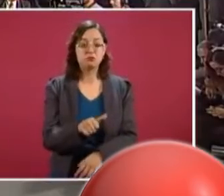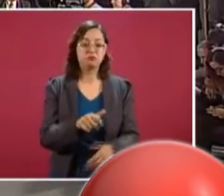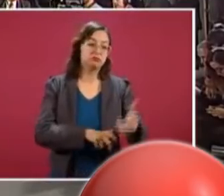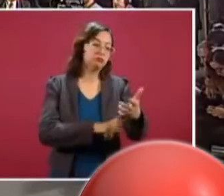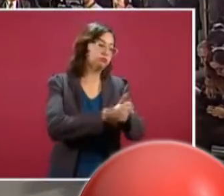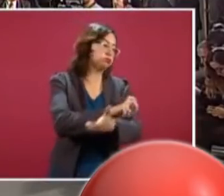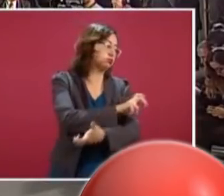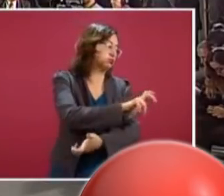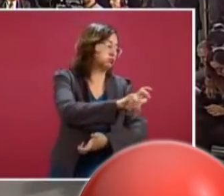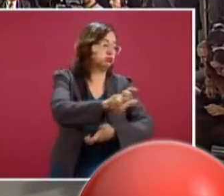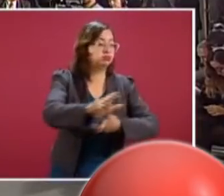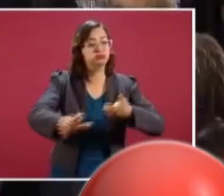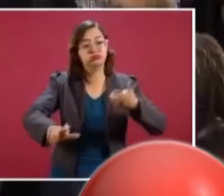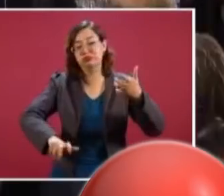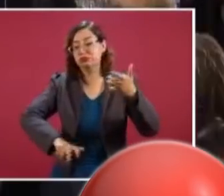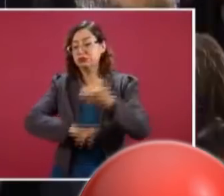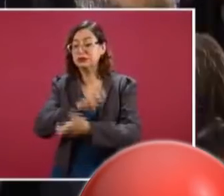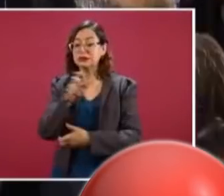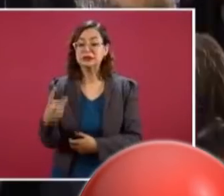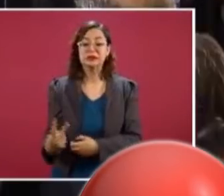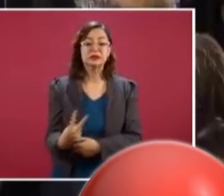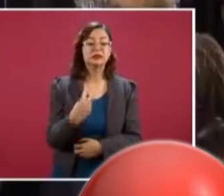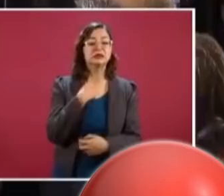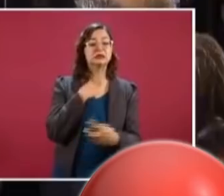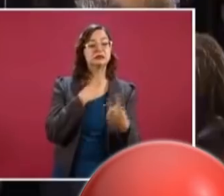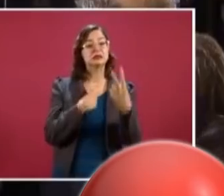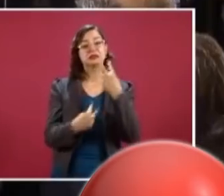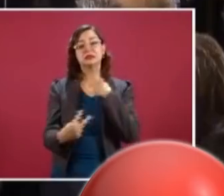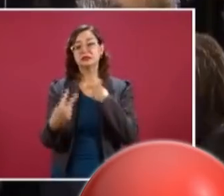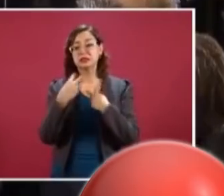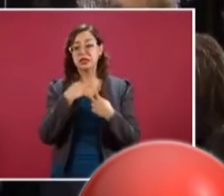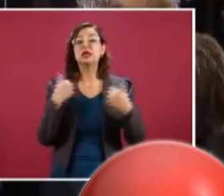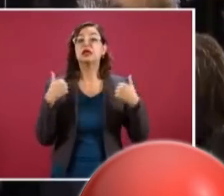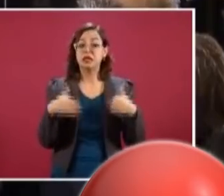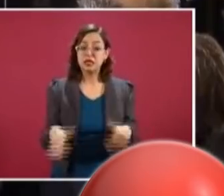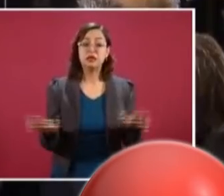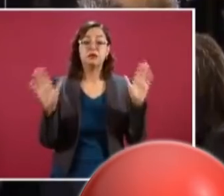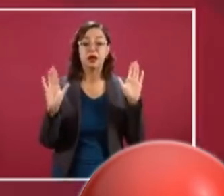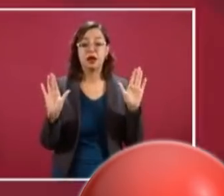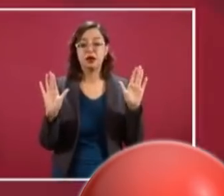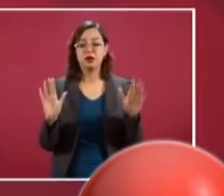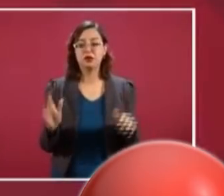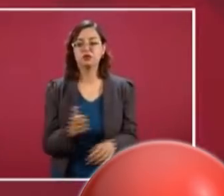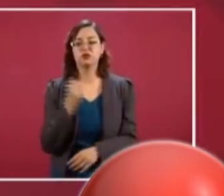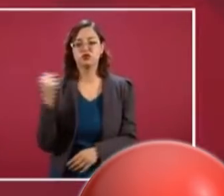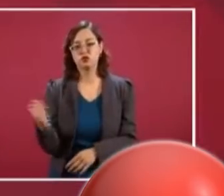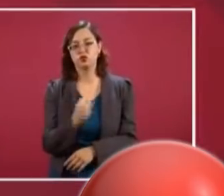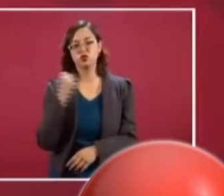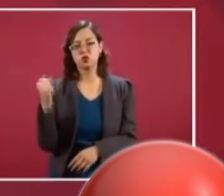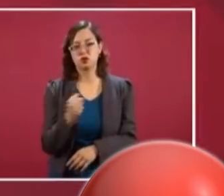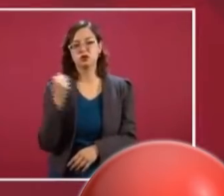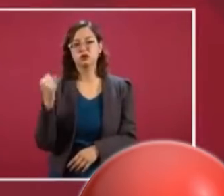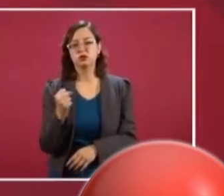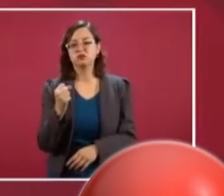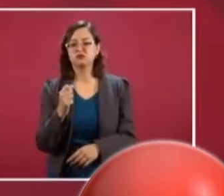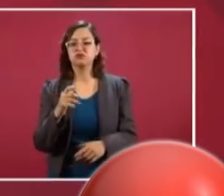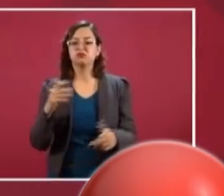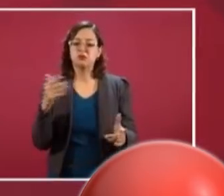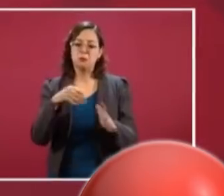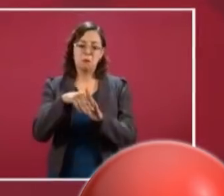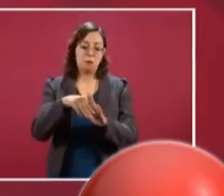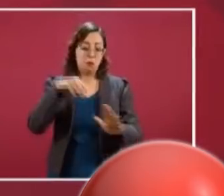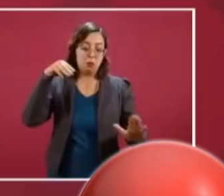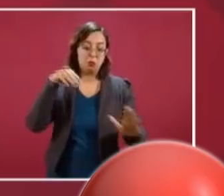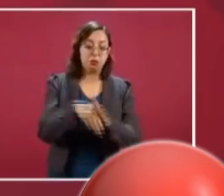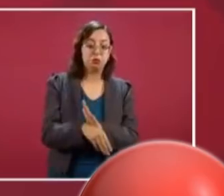crisis económica y financiera. Afortunadamente se detuvo la